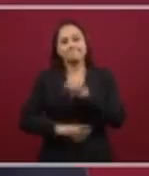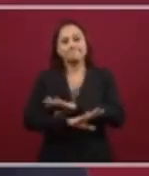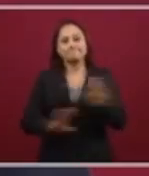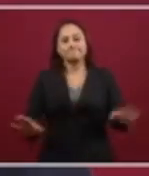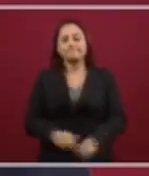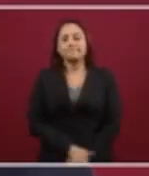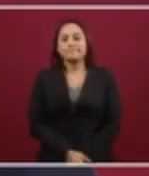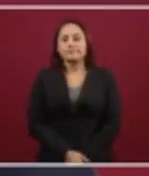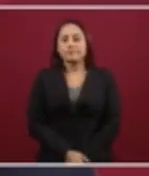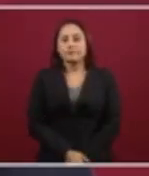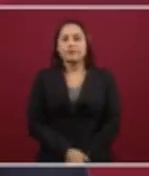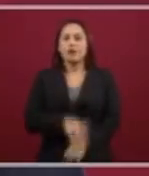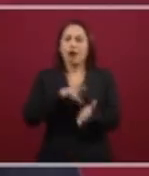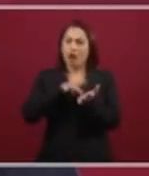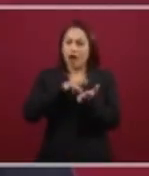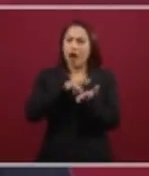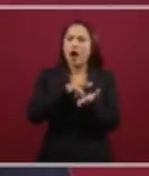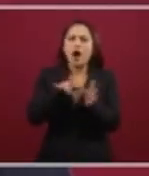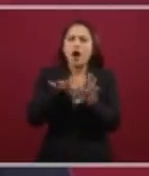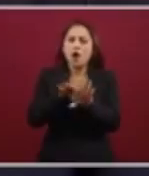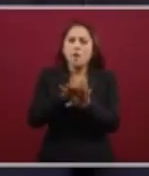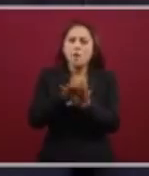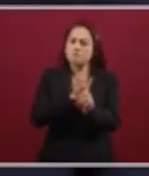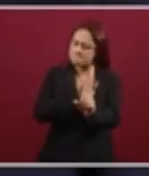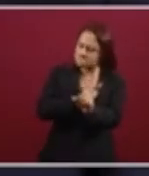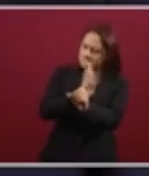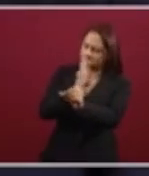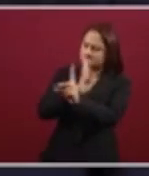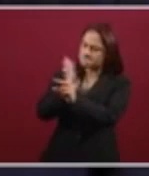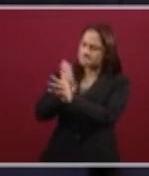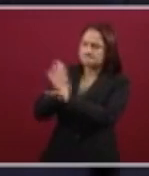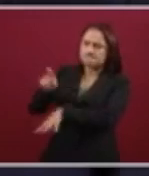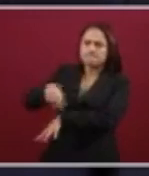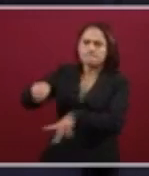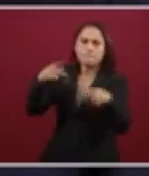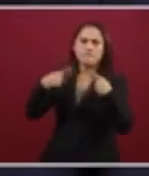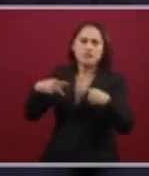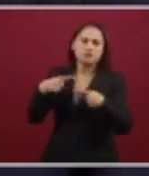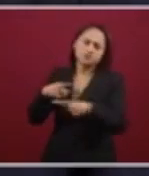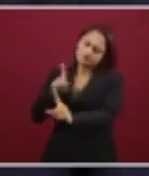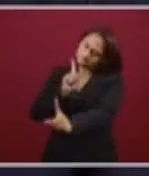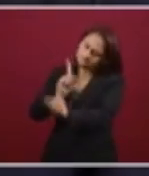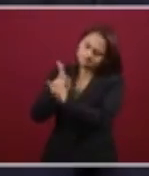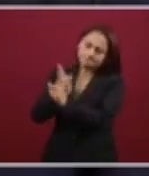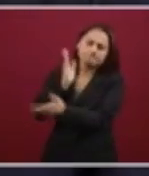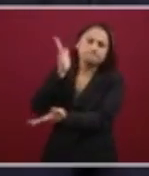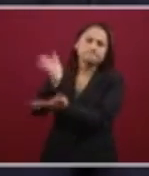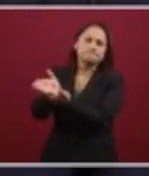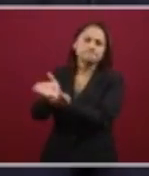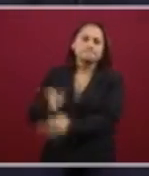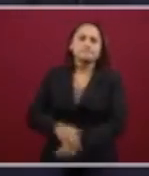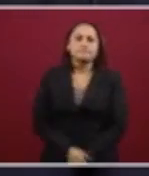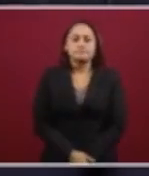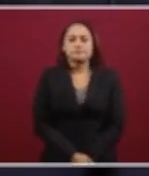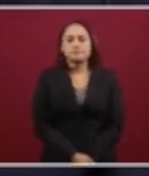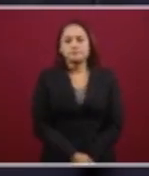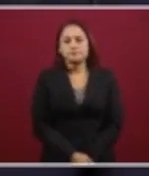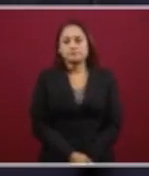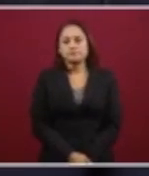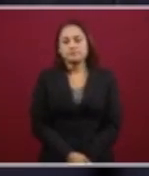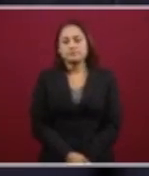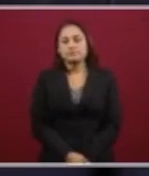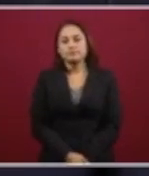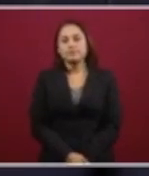El apoyo va a ser directo. Y si hay problema porque